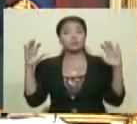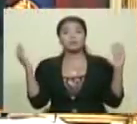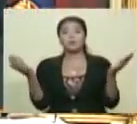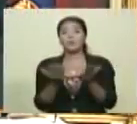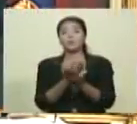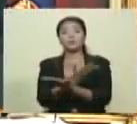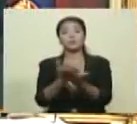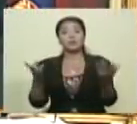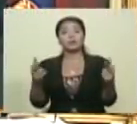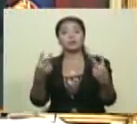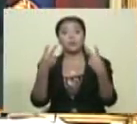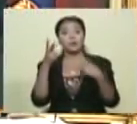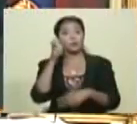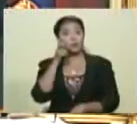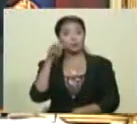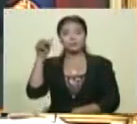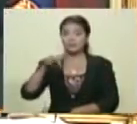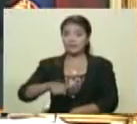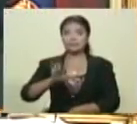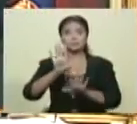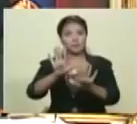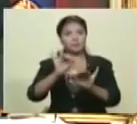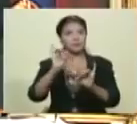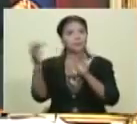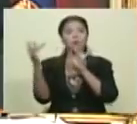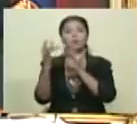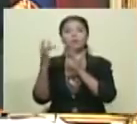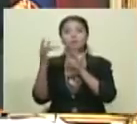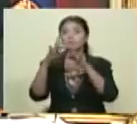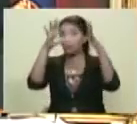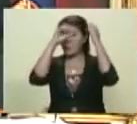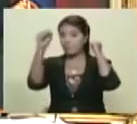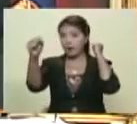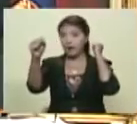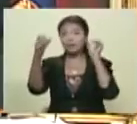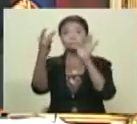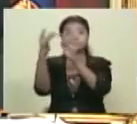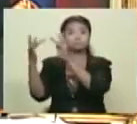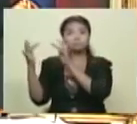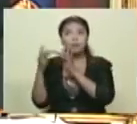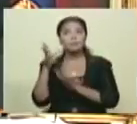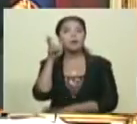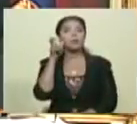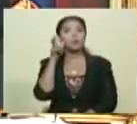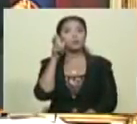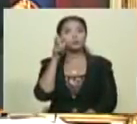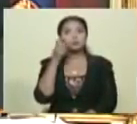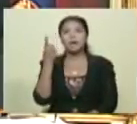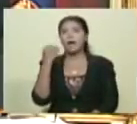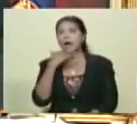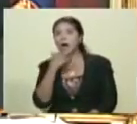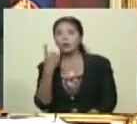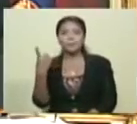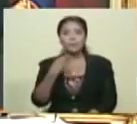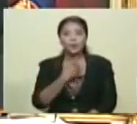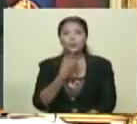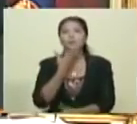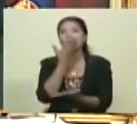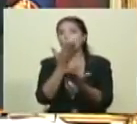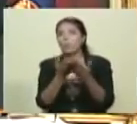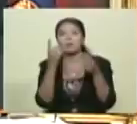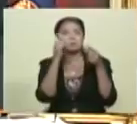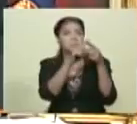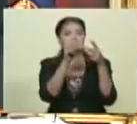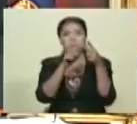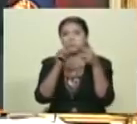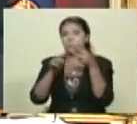escuchan desde aquí, ya vamos a hacer conexión con las embajadas para escuchar inquietudes, preguntas, propuestas